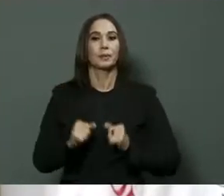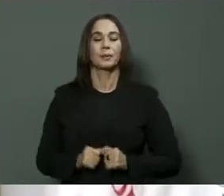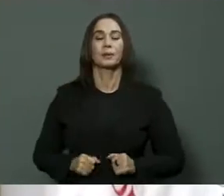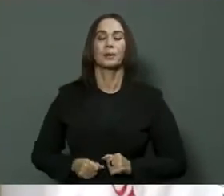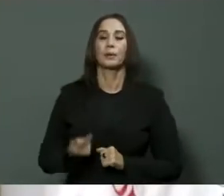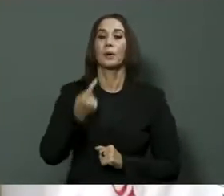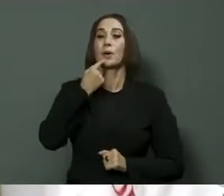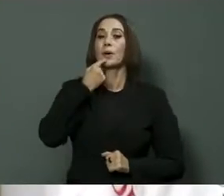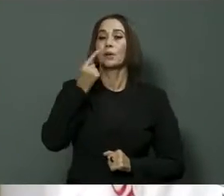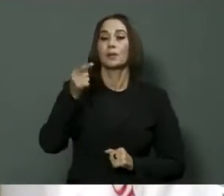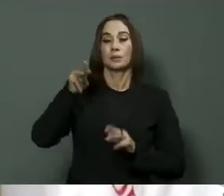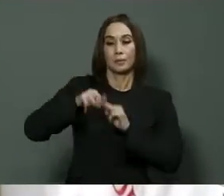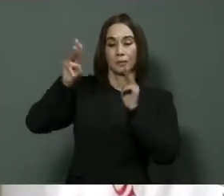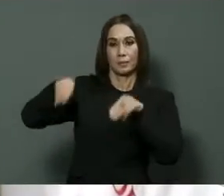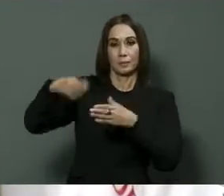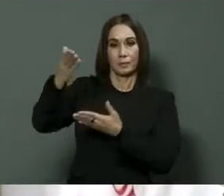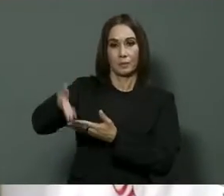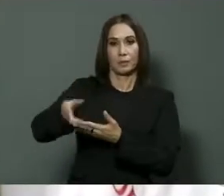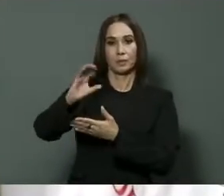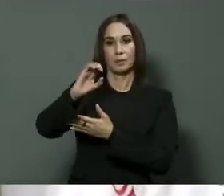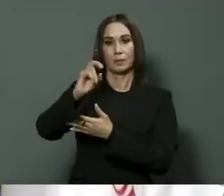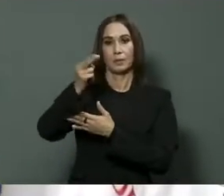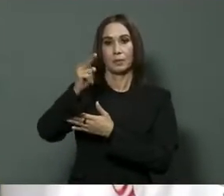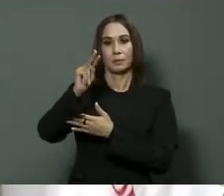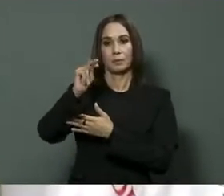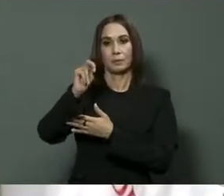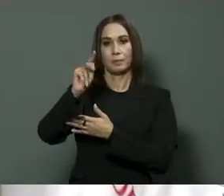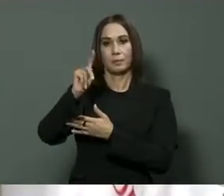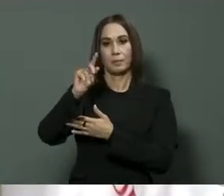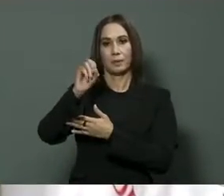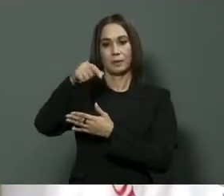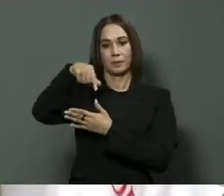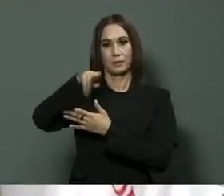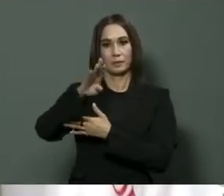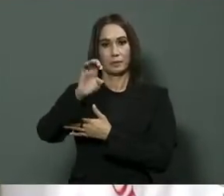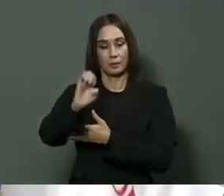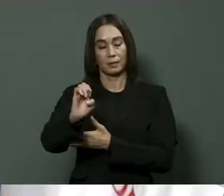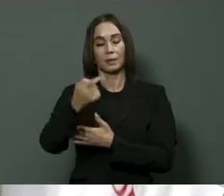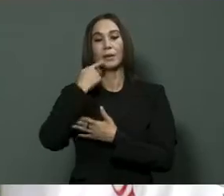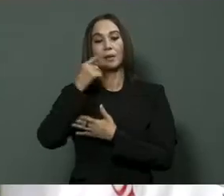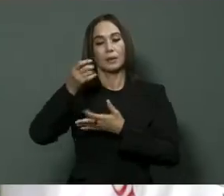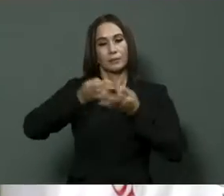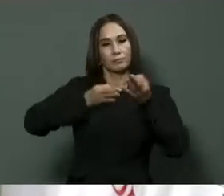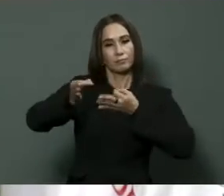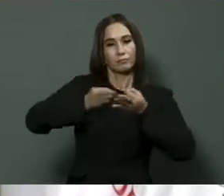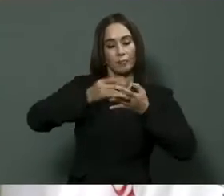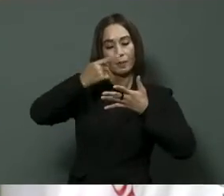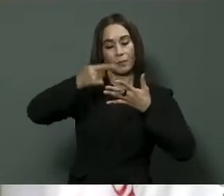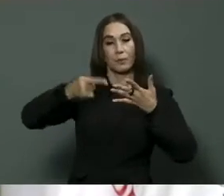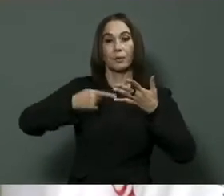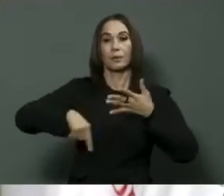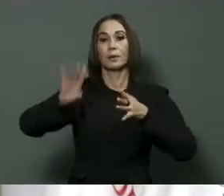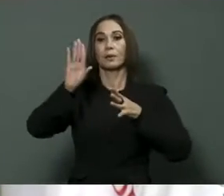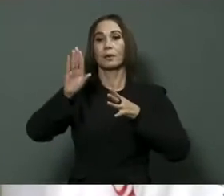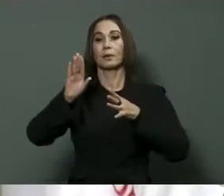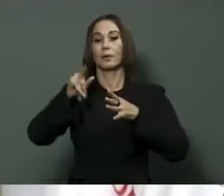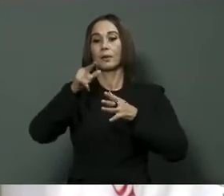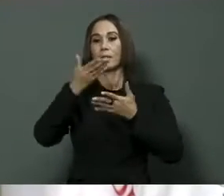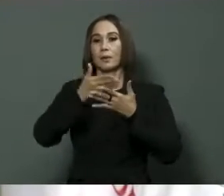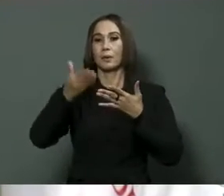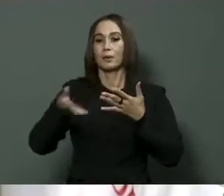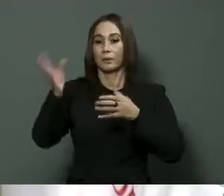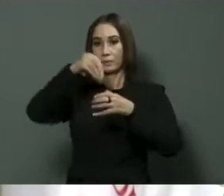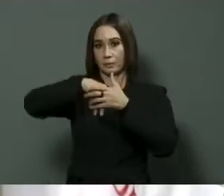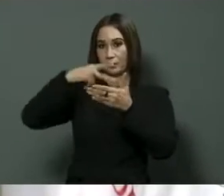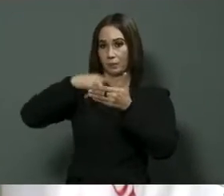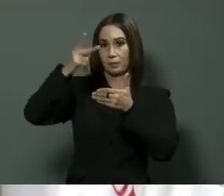les mencionaba a ustedes, el ministro Chu Vázquez ya les ha mencionado y les ha enumerado una serie de acciones concretas